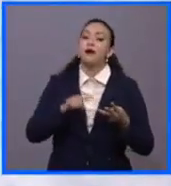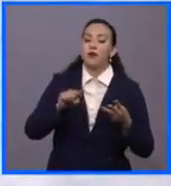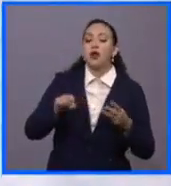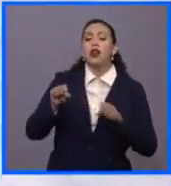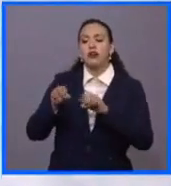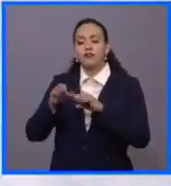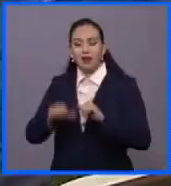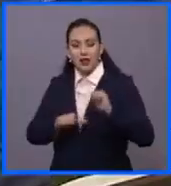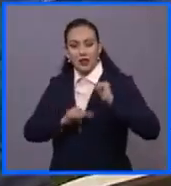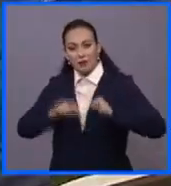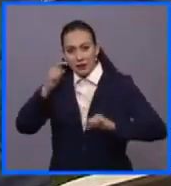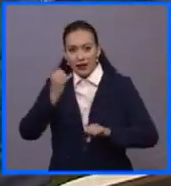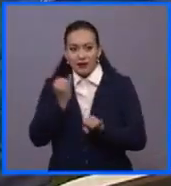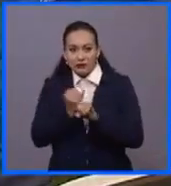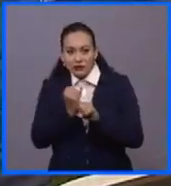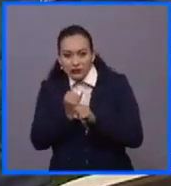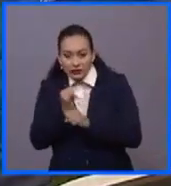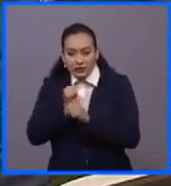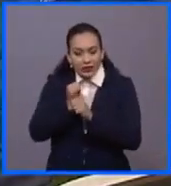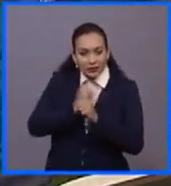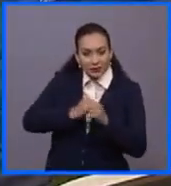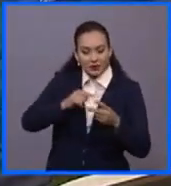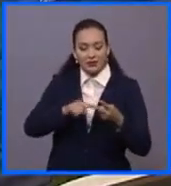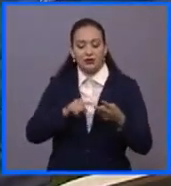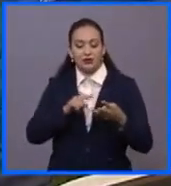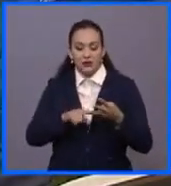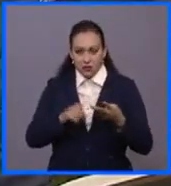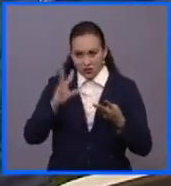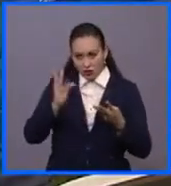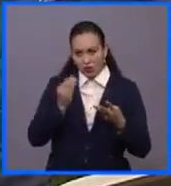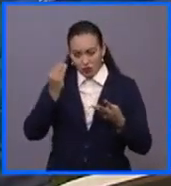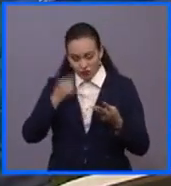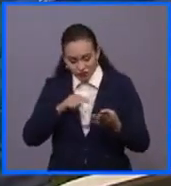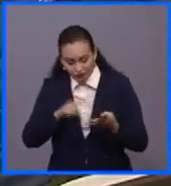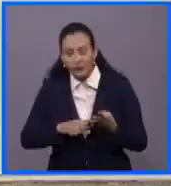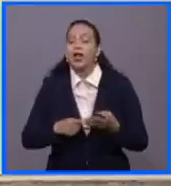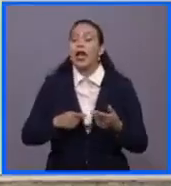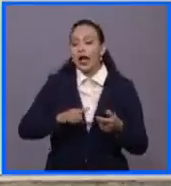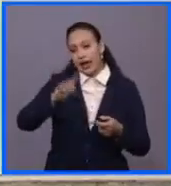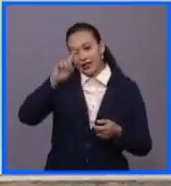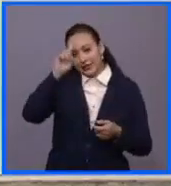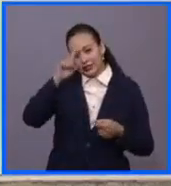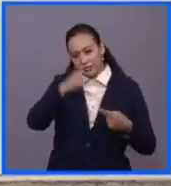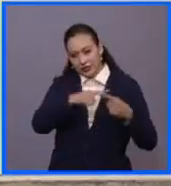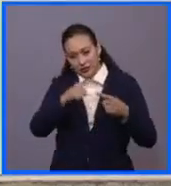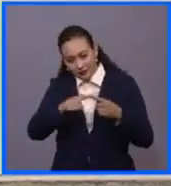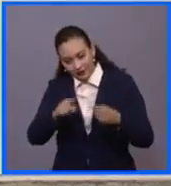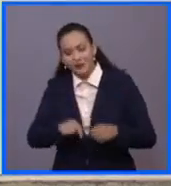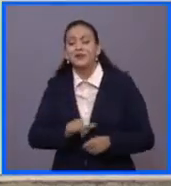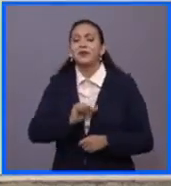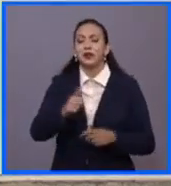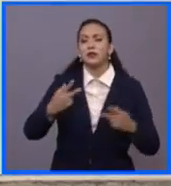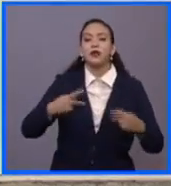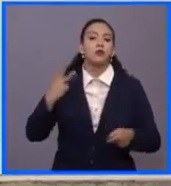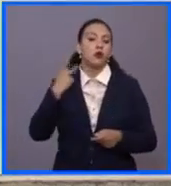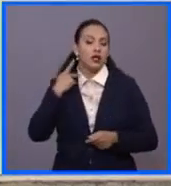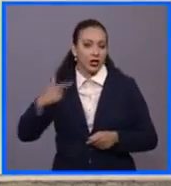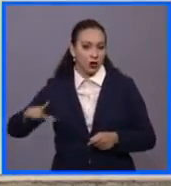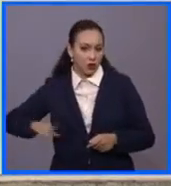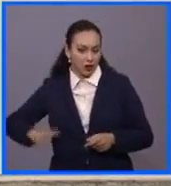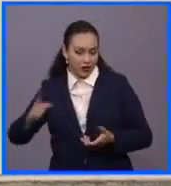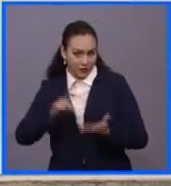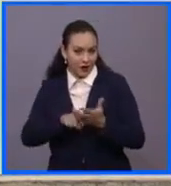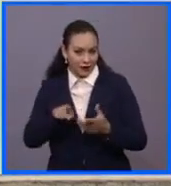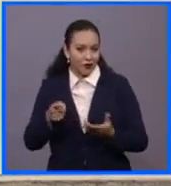Agencia de Transformación Digital, Consejería Jurídica, Coordinación de Asesores y la Coordinación General de Política y Gobierno de la